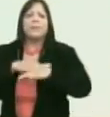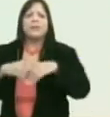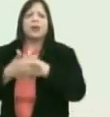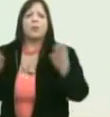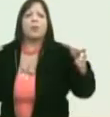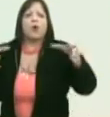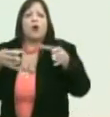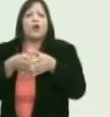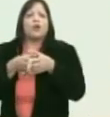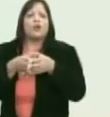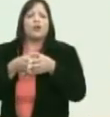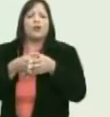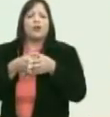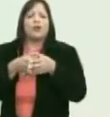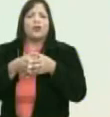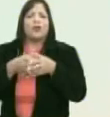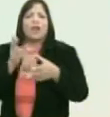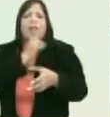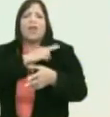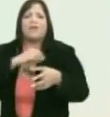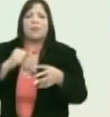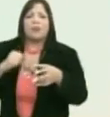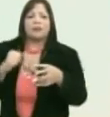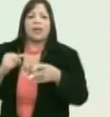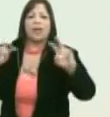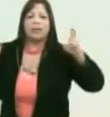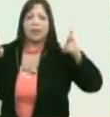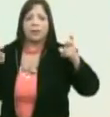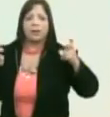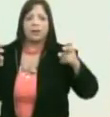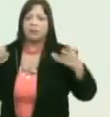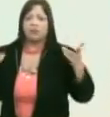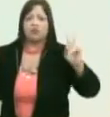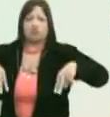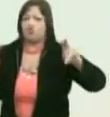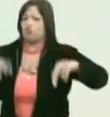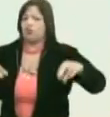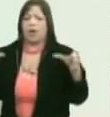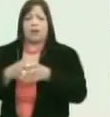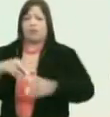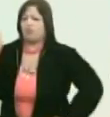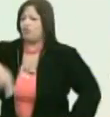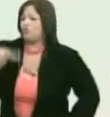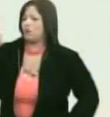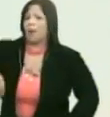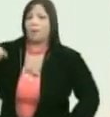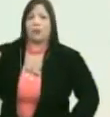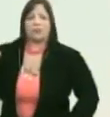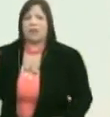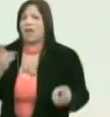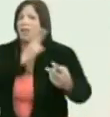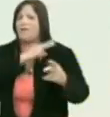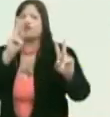Público no reunía, pues, a los jefes policiales para un tema como este? Me dice, no, es que nunca nos reunieron.